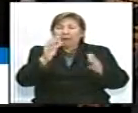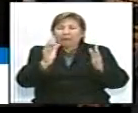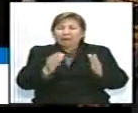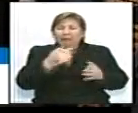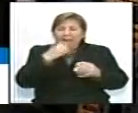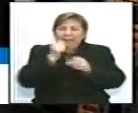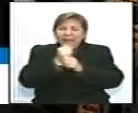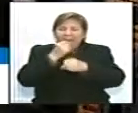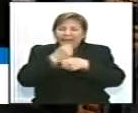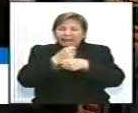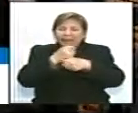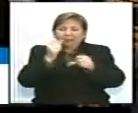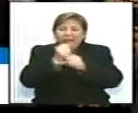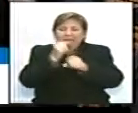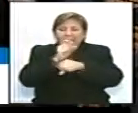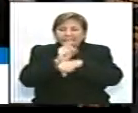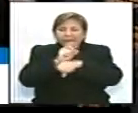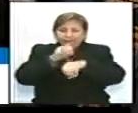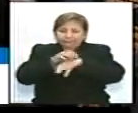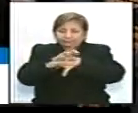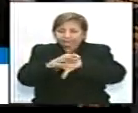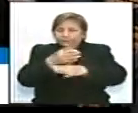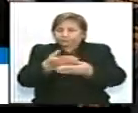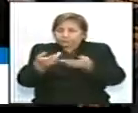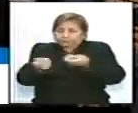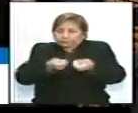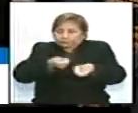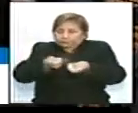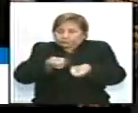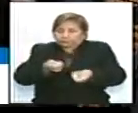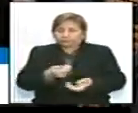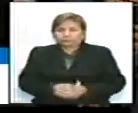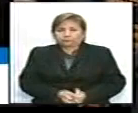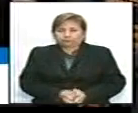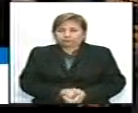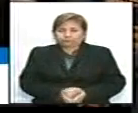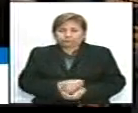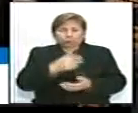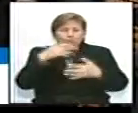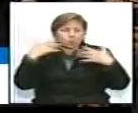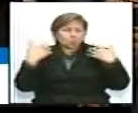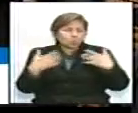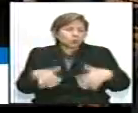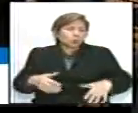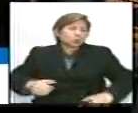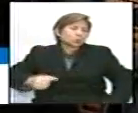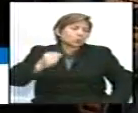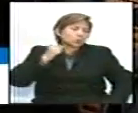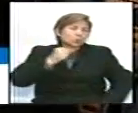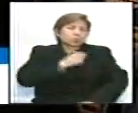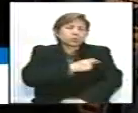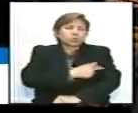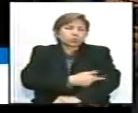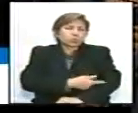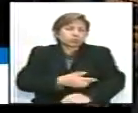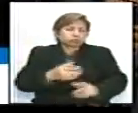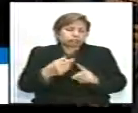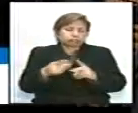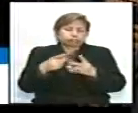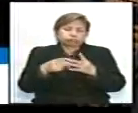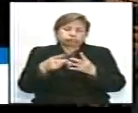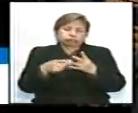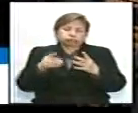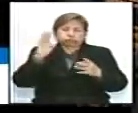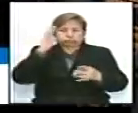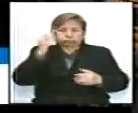realice estas tareas de control, que son un enorme esfuerzo por la cantidad de comisarías y